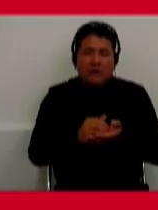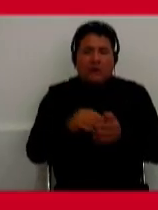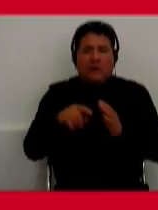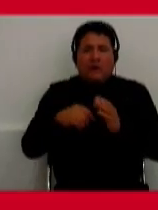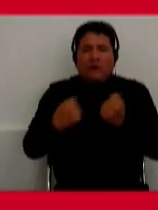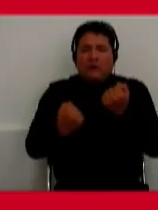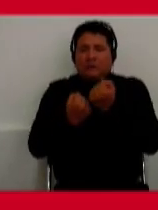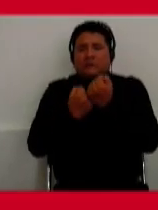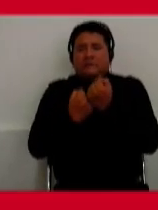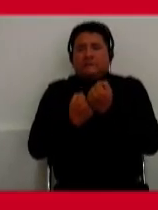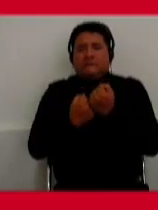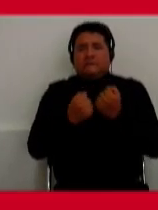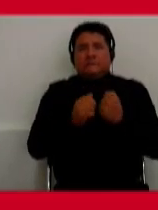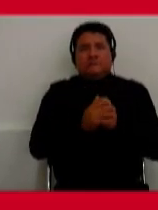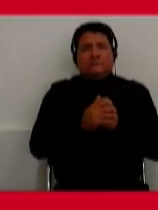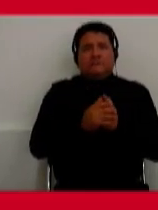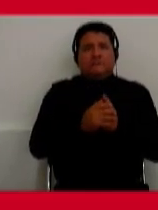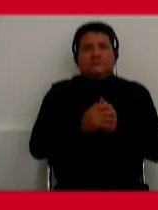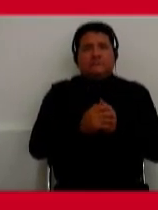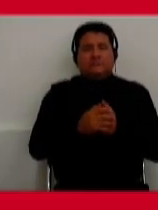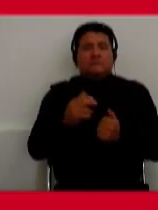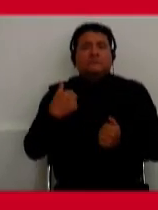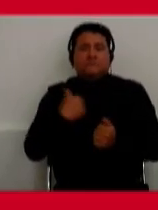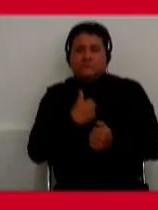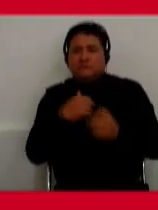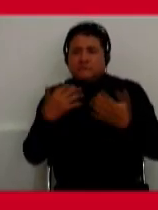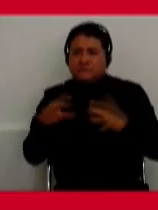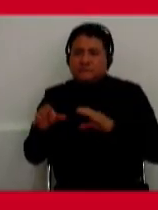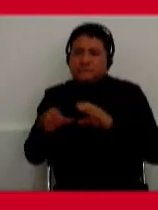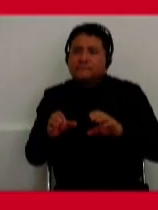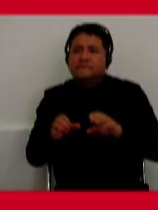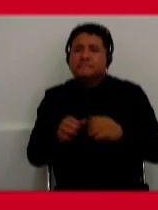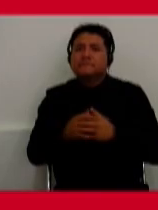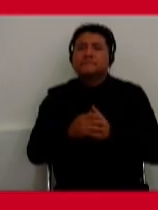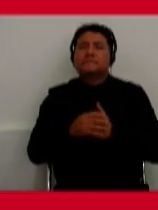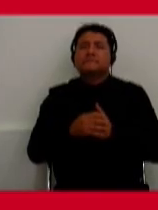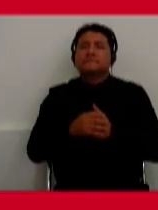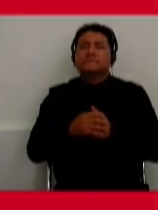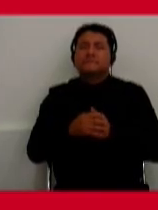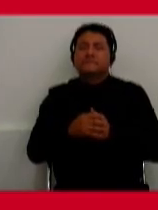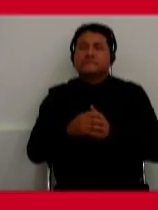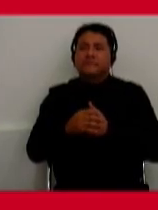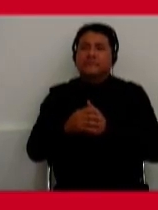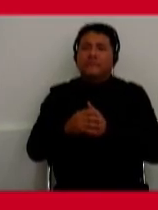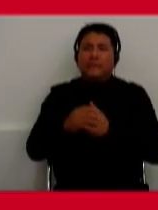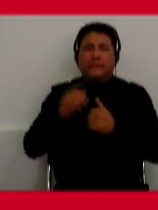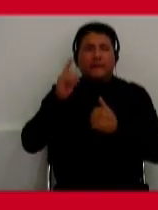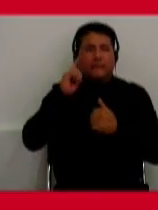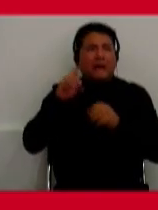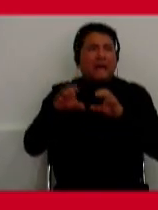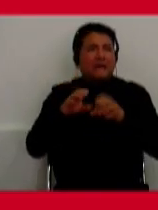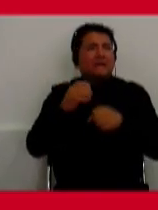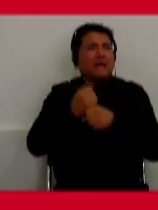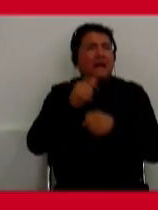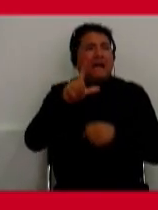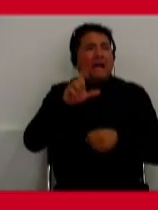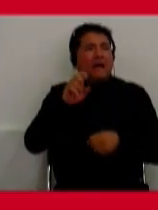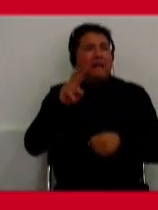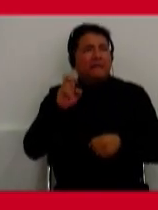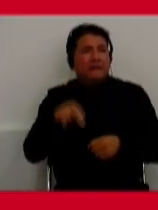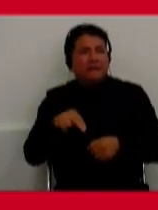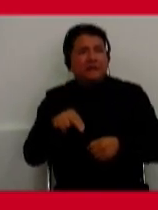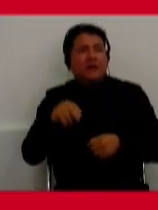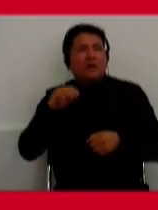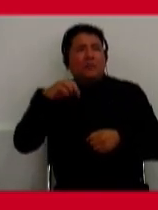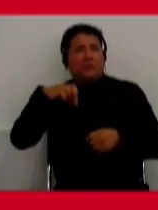del scheduler de Deswik, donde hemos hecho todo el plan de mina y empezamos a hacer el leveling process, ¿no? A obtener nuestras metas físicas en base a